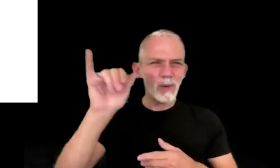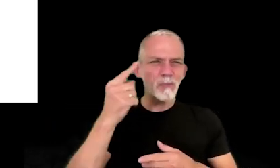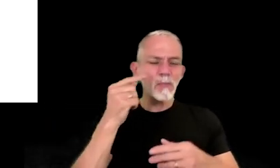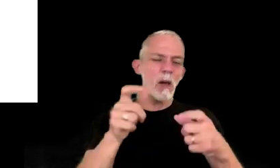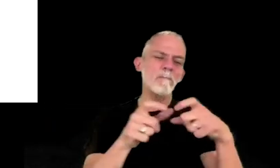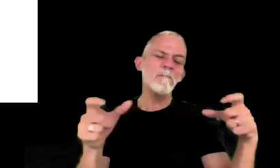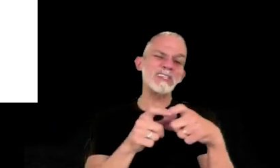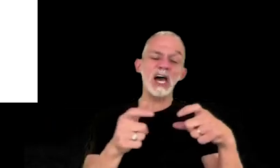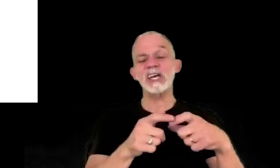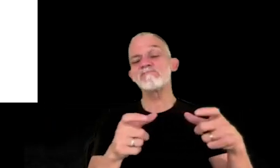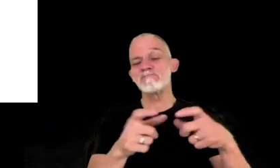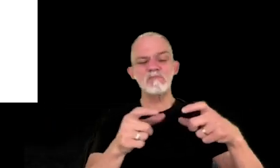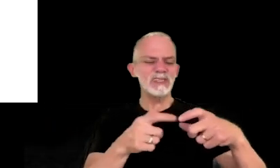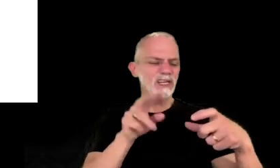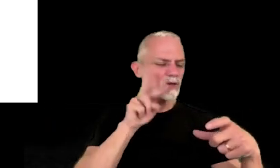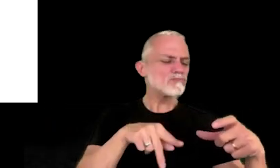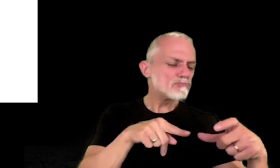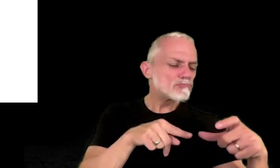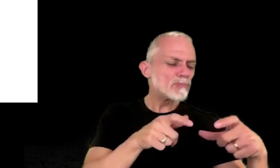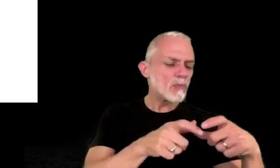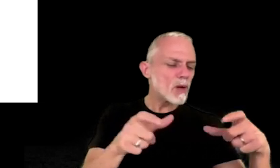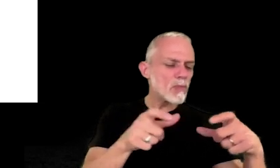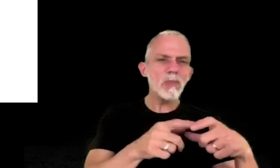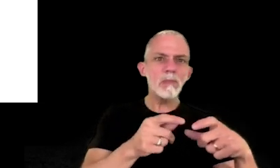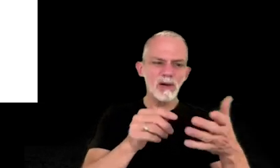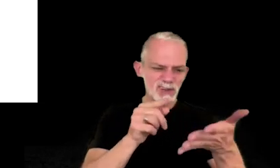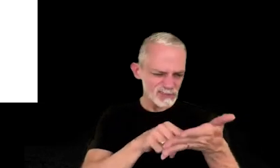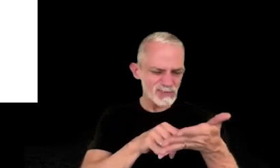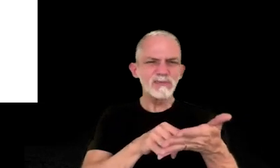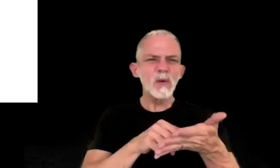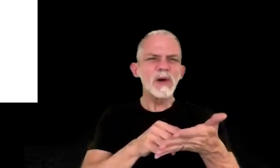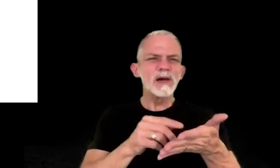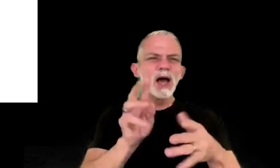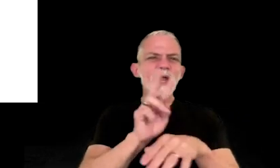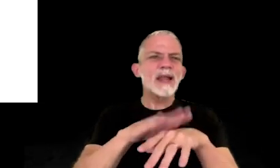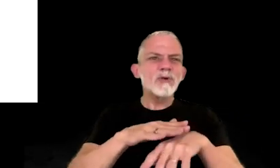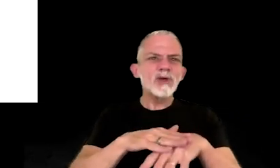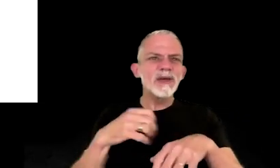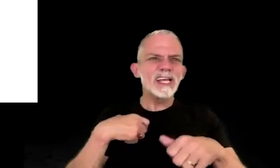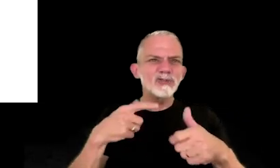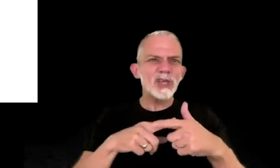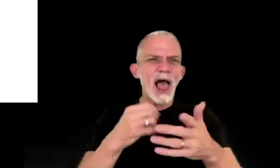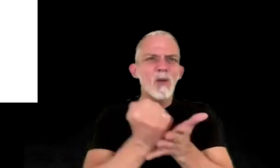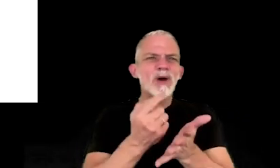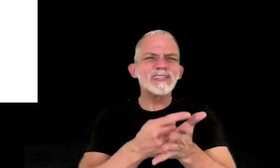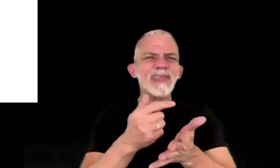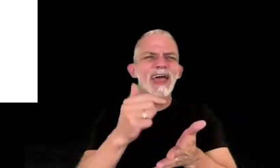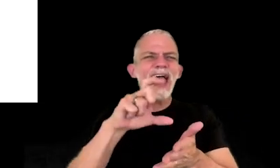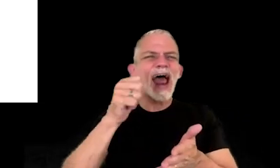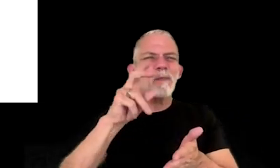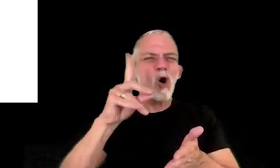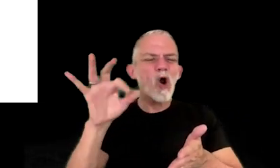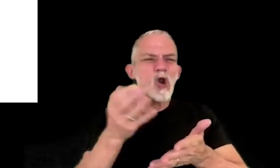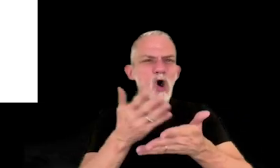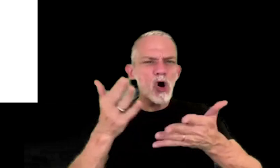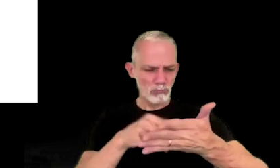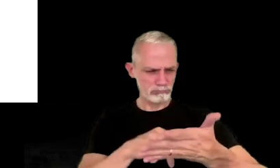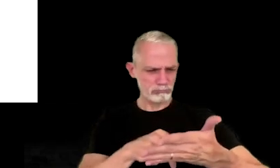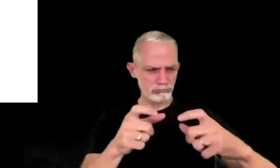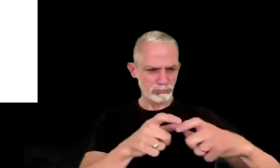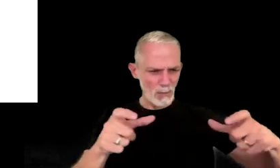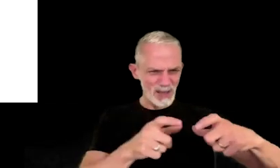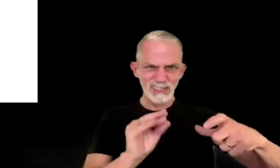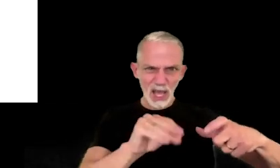aéreo, lo ven, y está indicando el tema de la responsabilidad social, le está indicando las huellas de carbono, cuál es la huella de carbono del sistema, porque